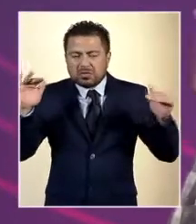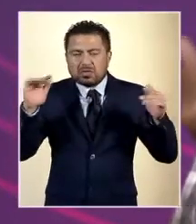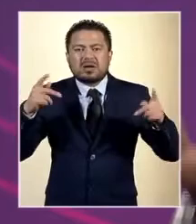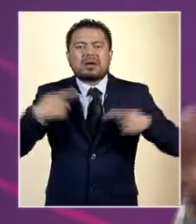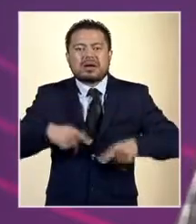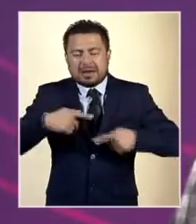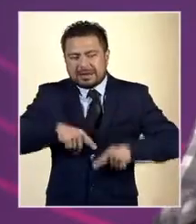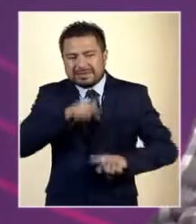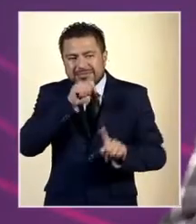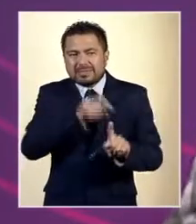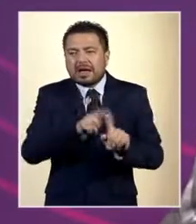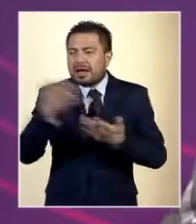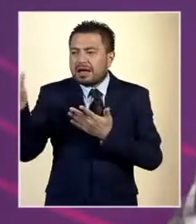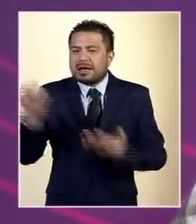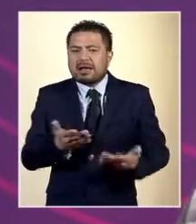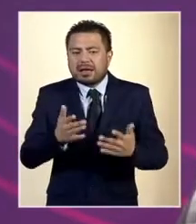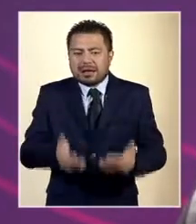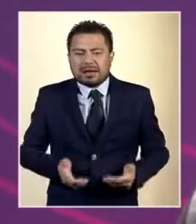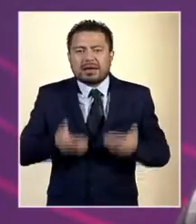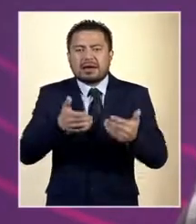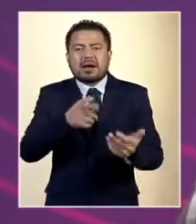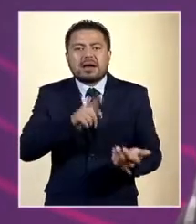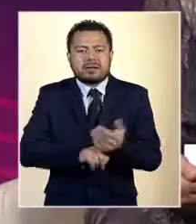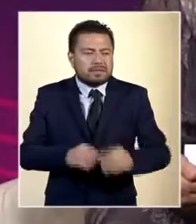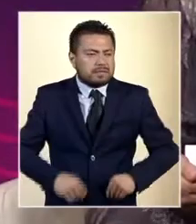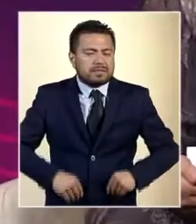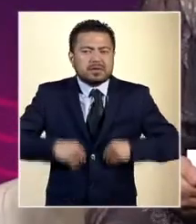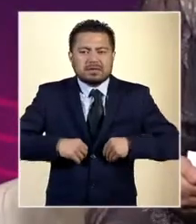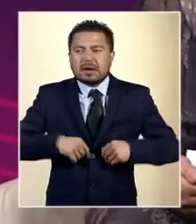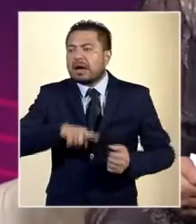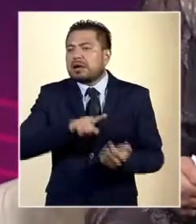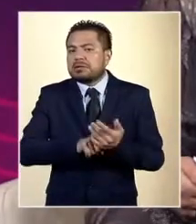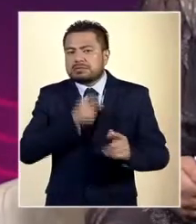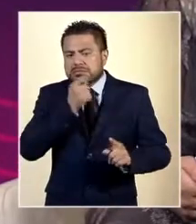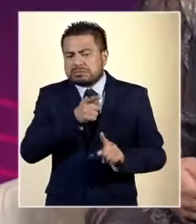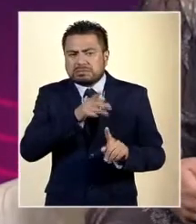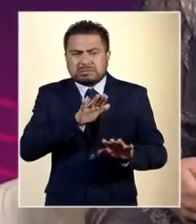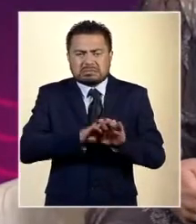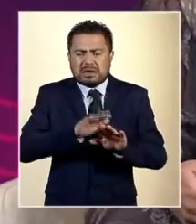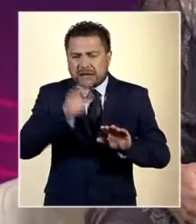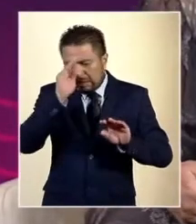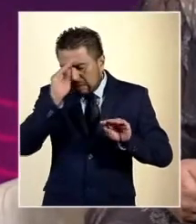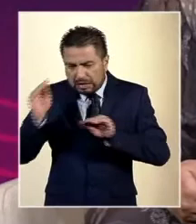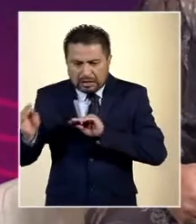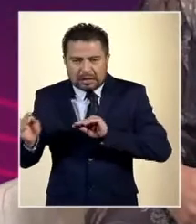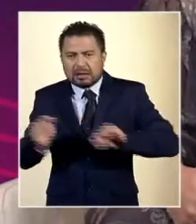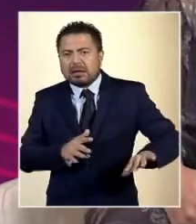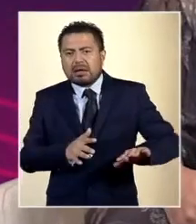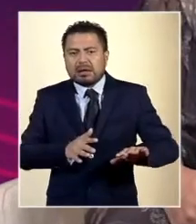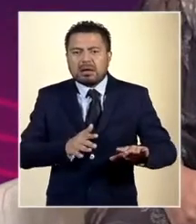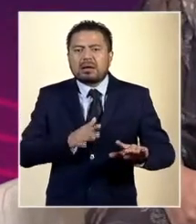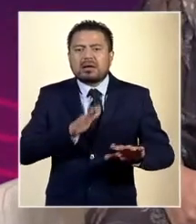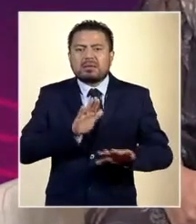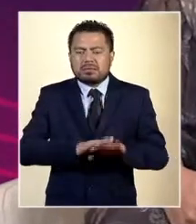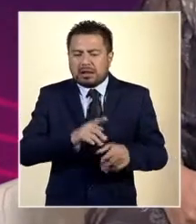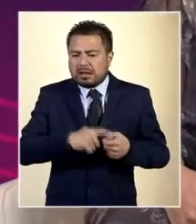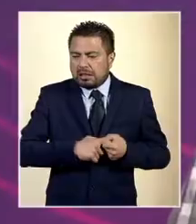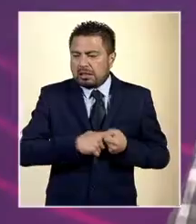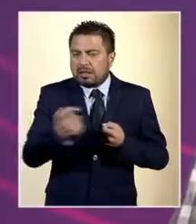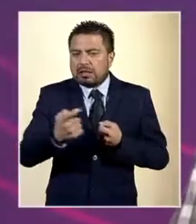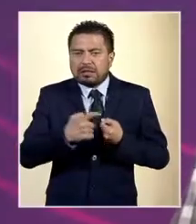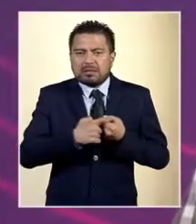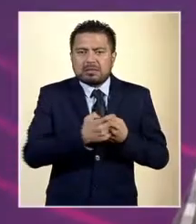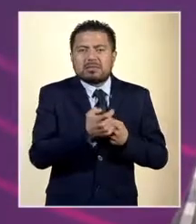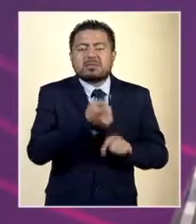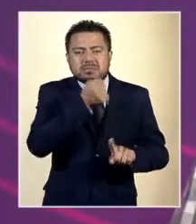que están llegando a las calles a vivir en condiciones también de mucho abandono, de mucha exclusión.